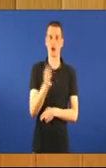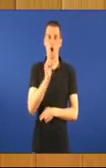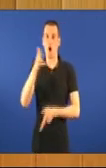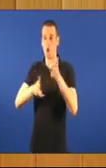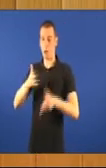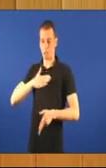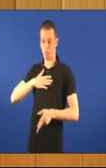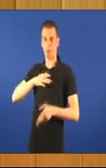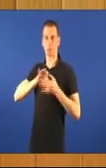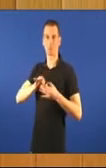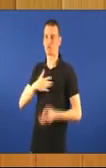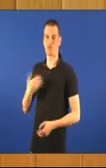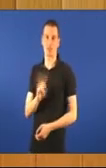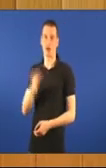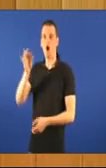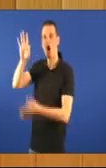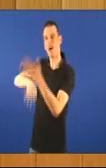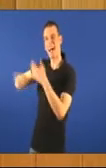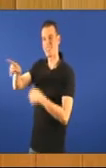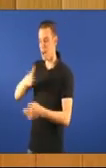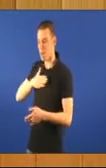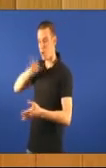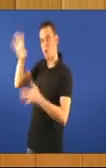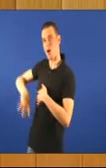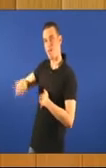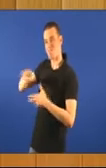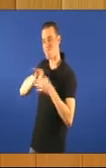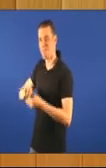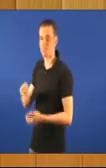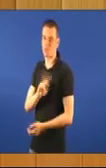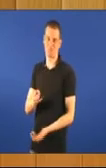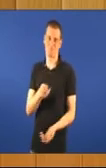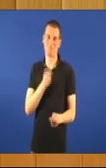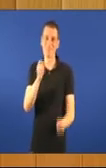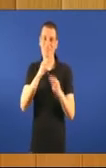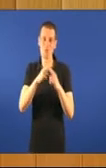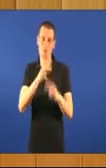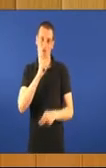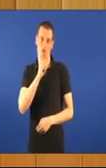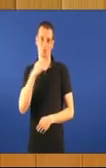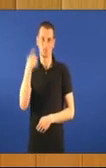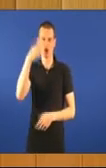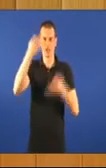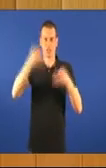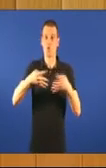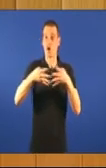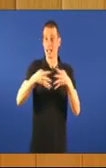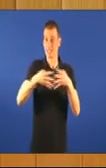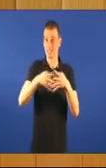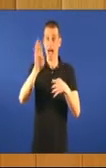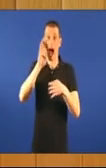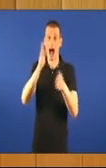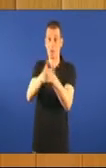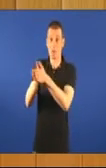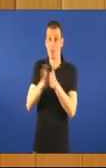ser vasco, a un catalán que non queira ser catalán? Estou seguro de que en Castela a estes compatriotas